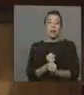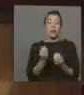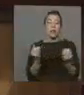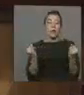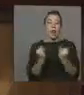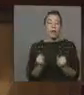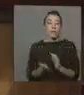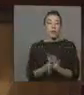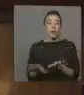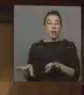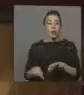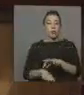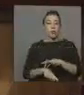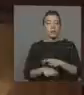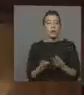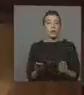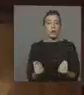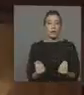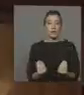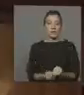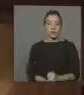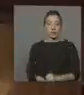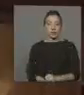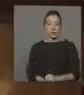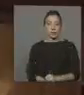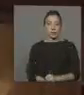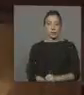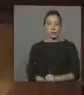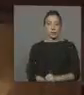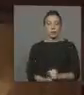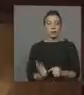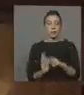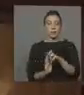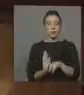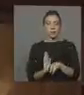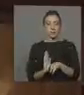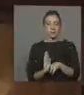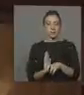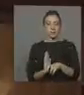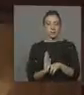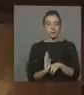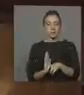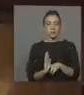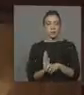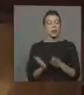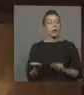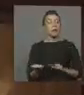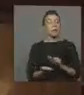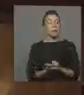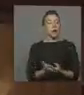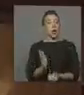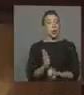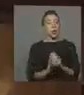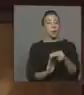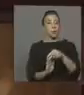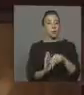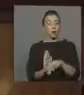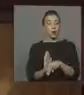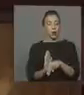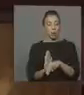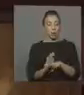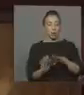adecuadamente las acciones de salud que correspondan. Contenido del proyecto. Se propone, pues, una nueva normativa